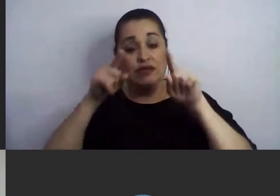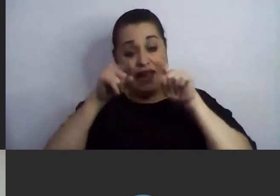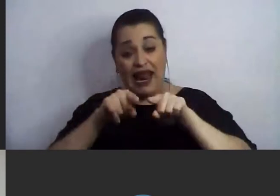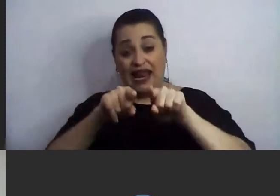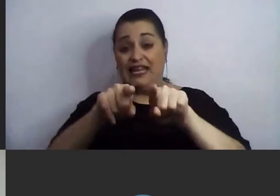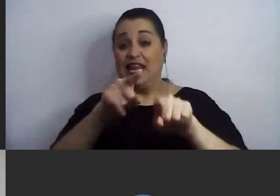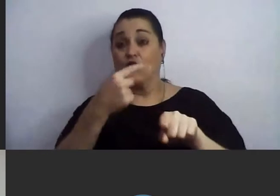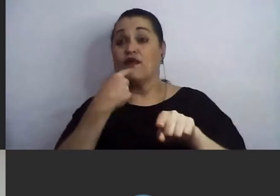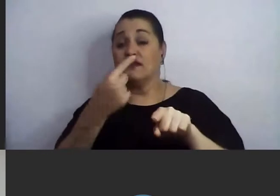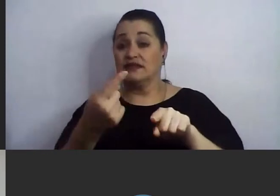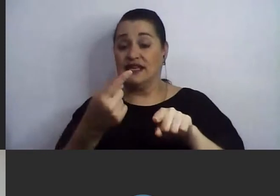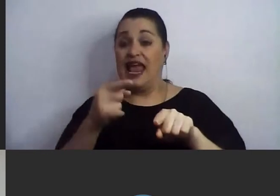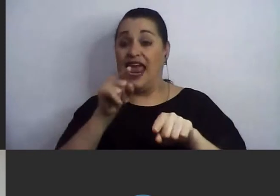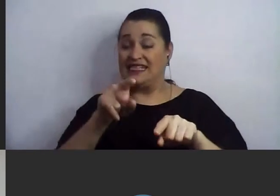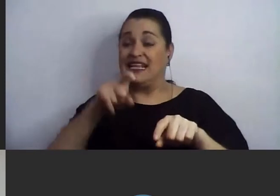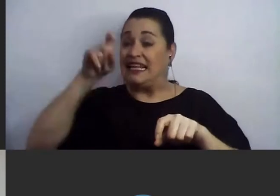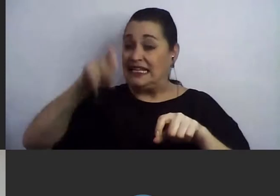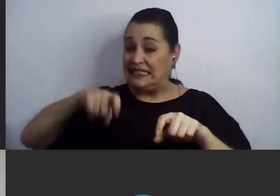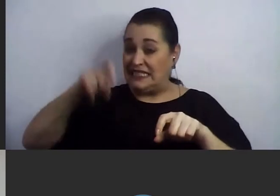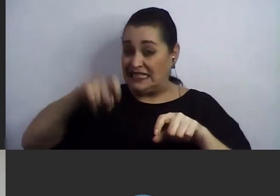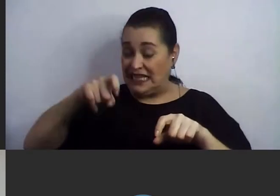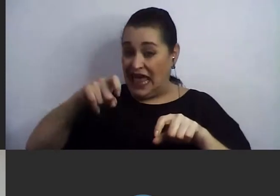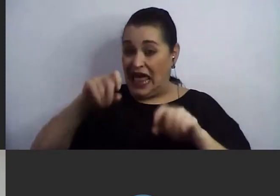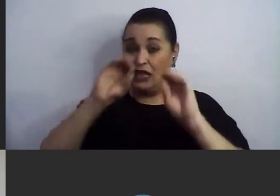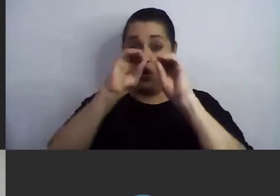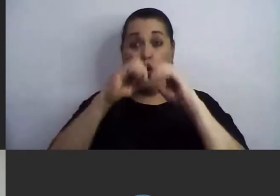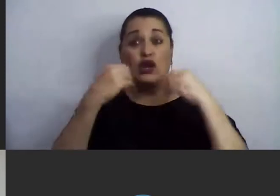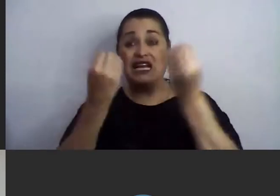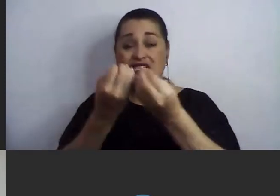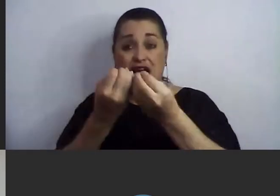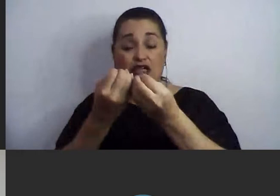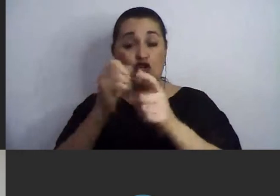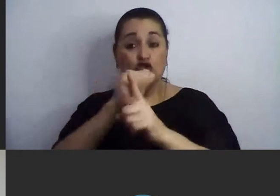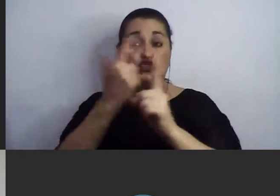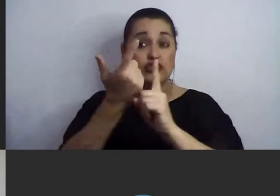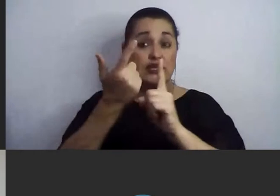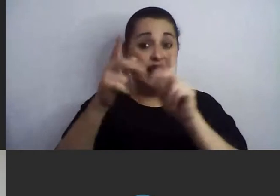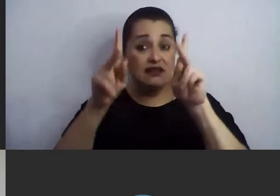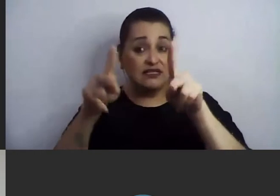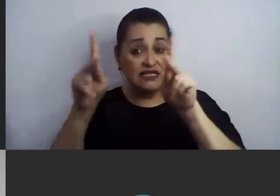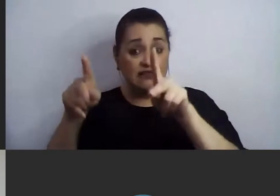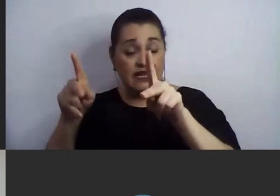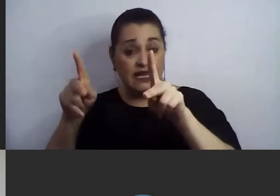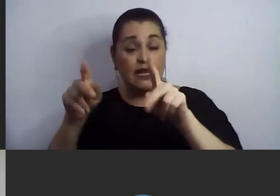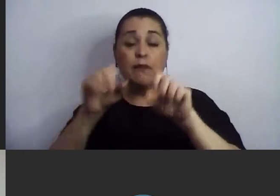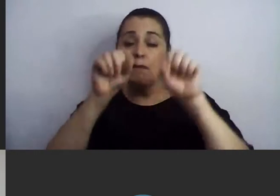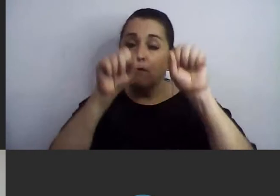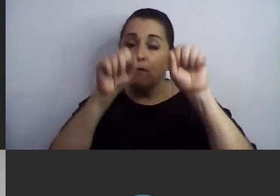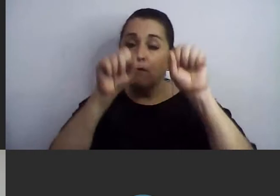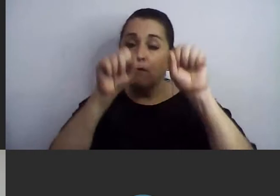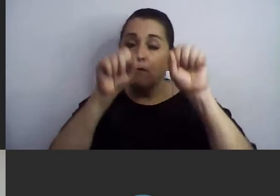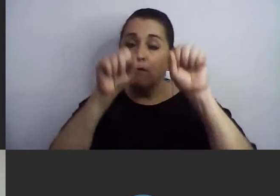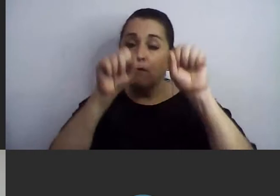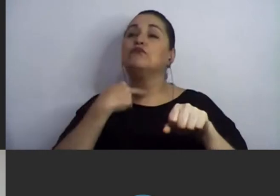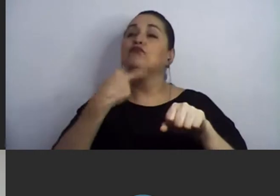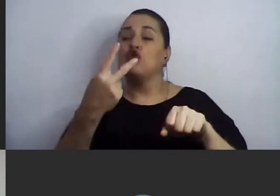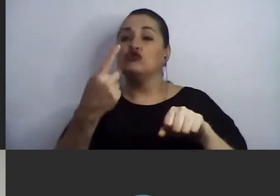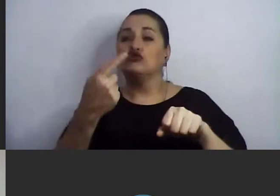mencionaba, esa necesidad de que las organizaciones de sociedad civil puedan llevar esa voz,